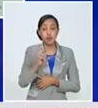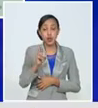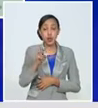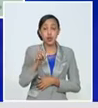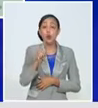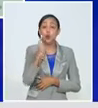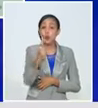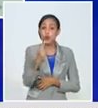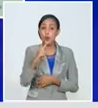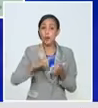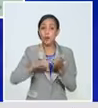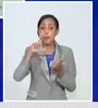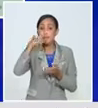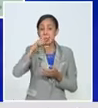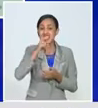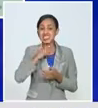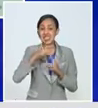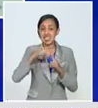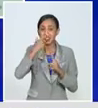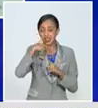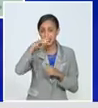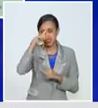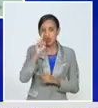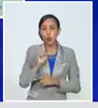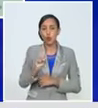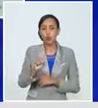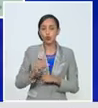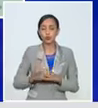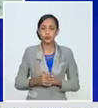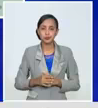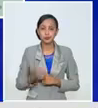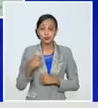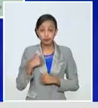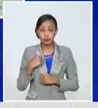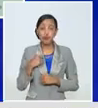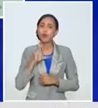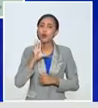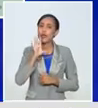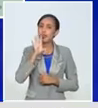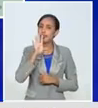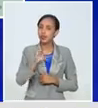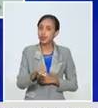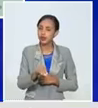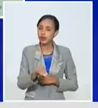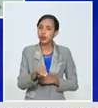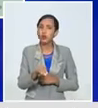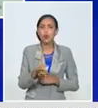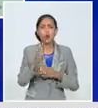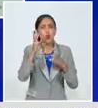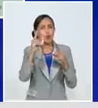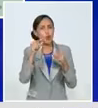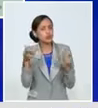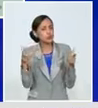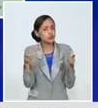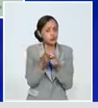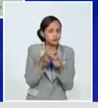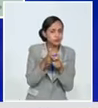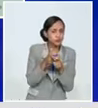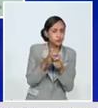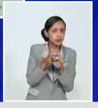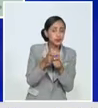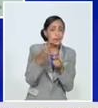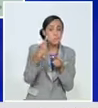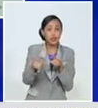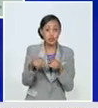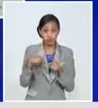uno. Fíjense, yo voy diciendo en cuánto disminuyen, pero si se dan